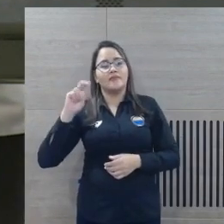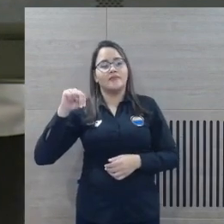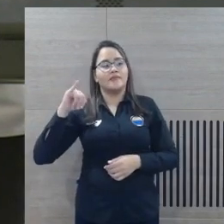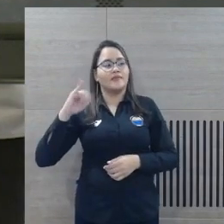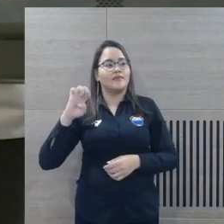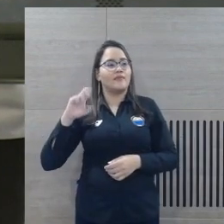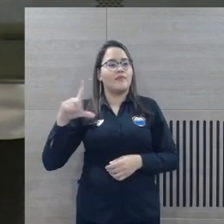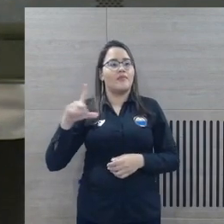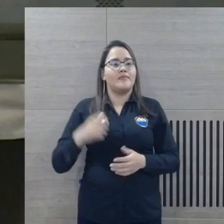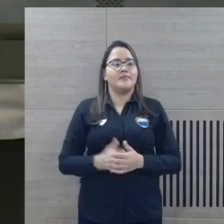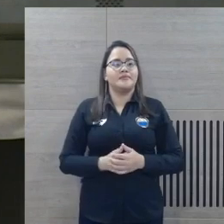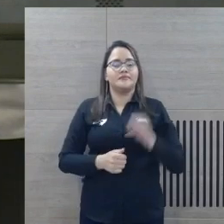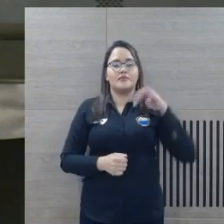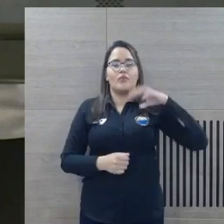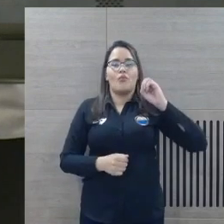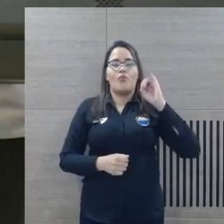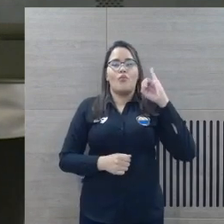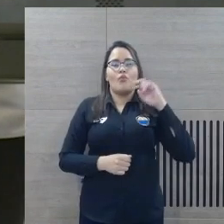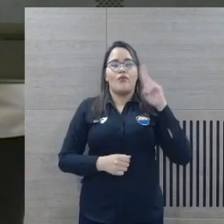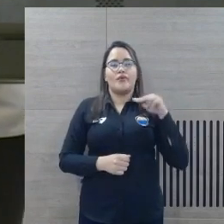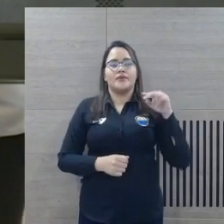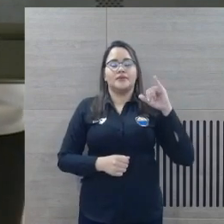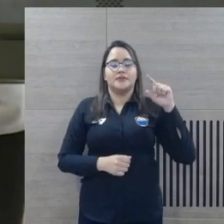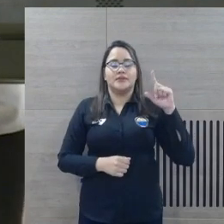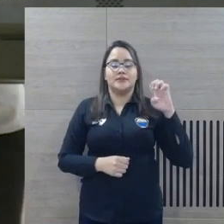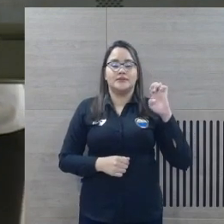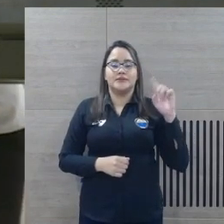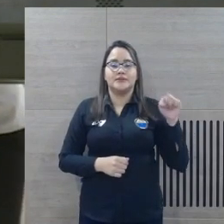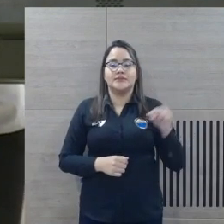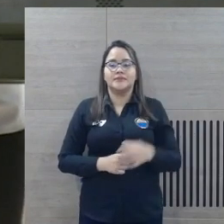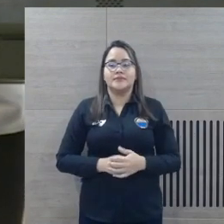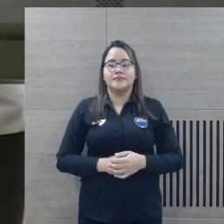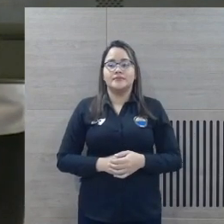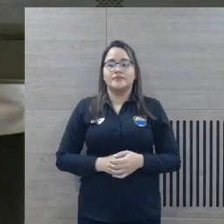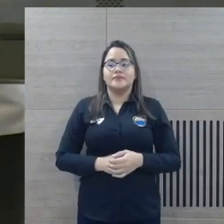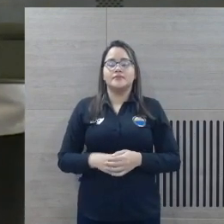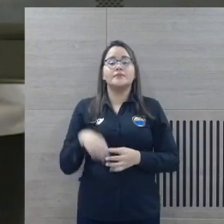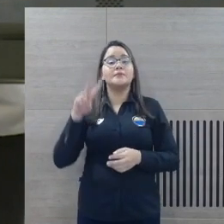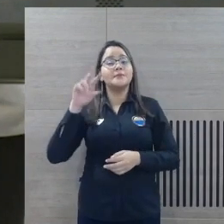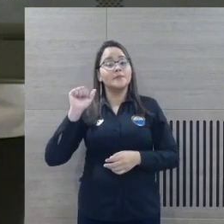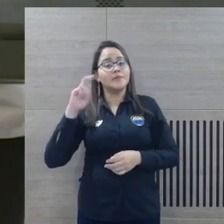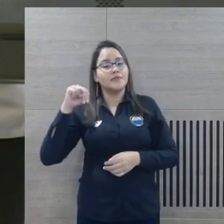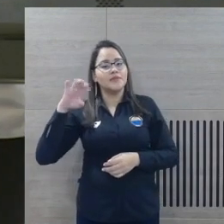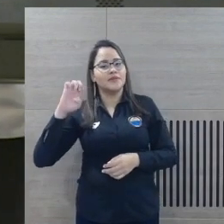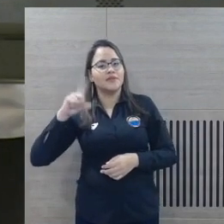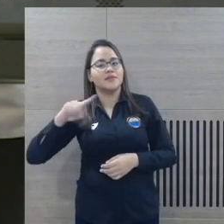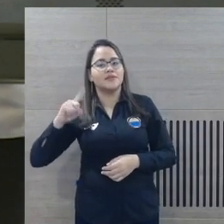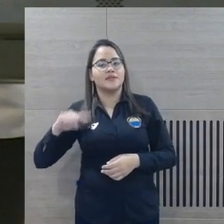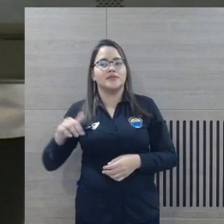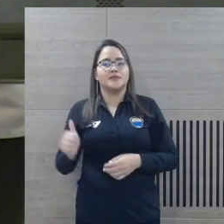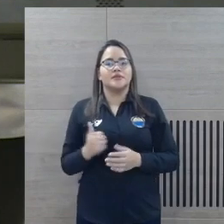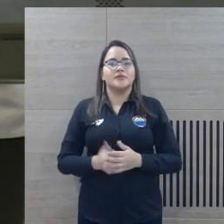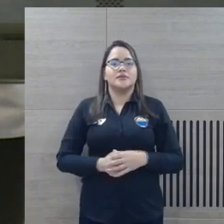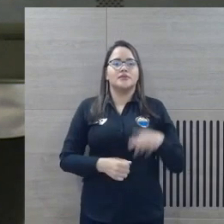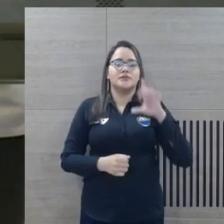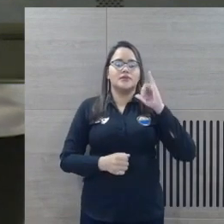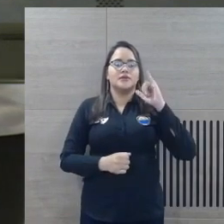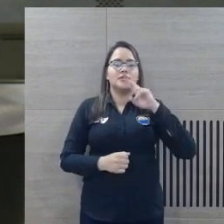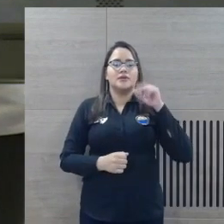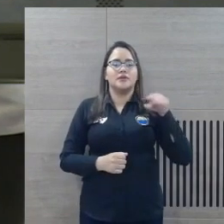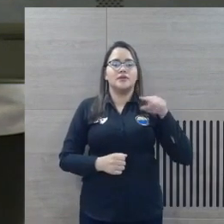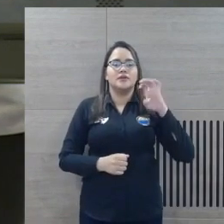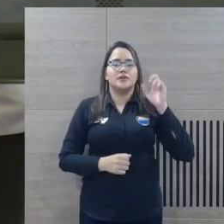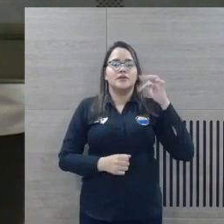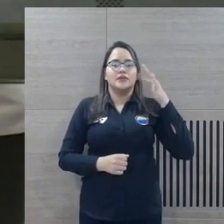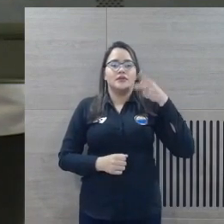Rodríguez Rodríguez. Vanessa Joana Rovira Noriega. Lizeth Milena Velázquez Gil. Sofía del Carmen Correa Tinoco.